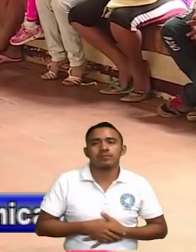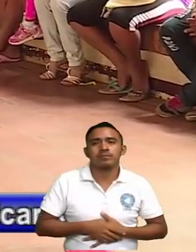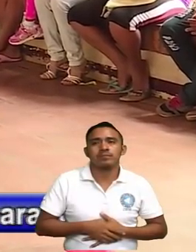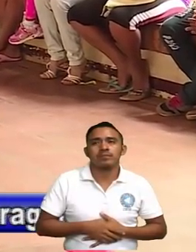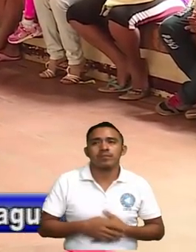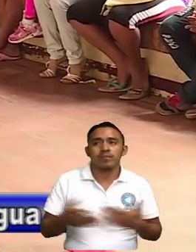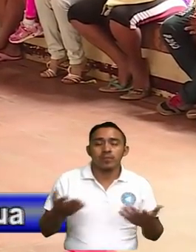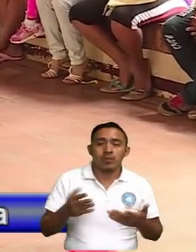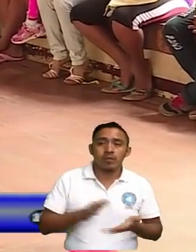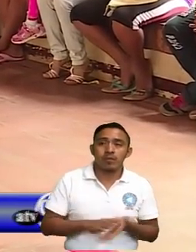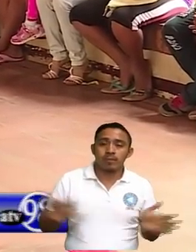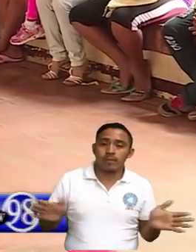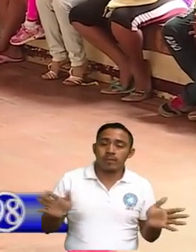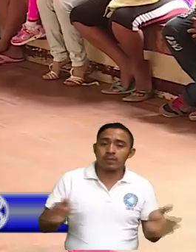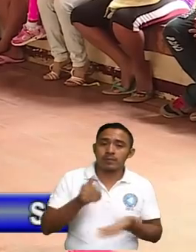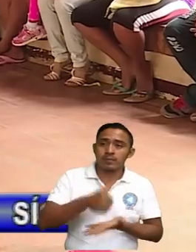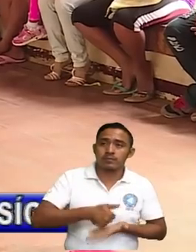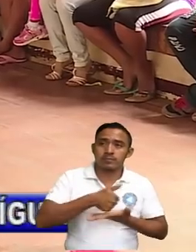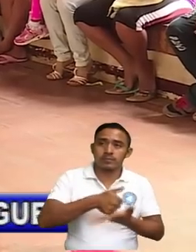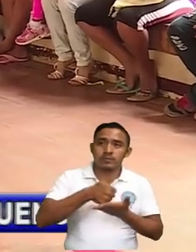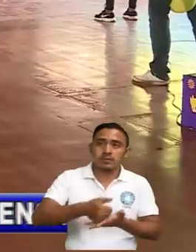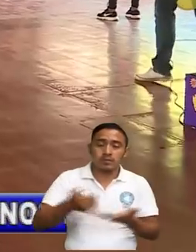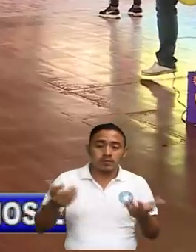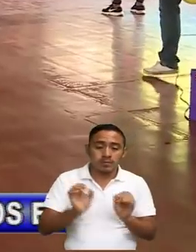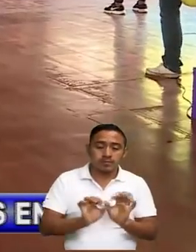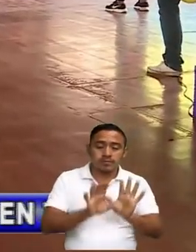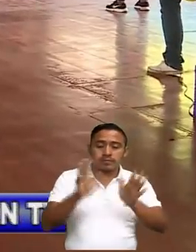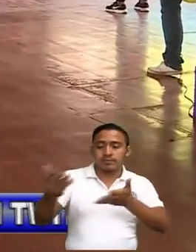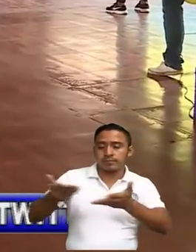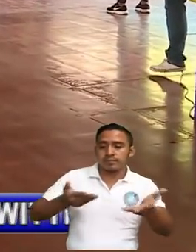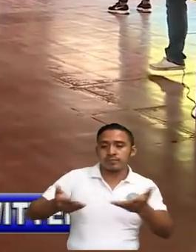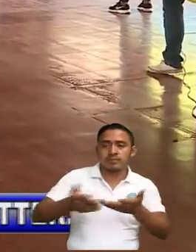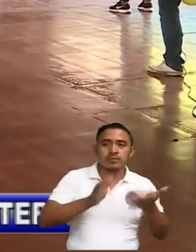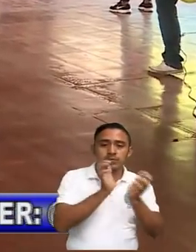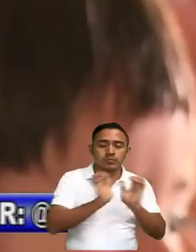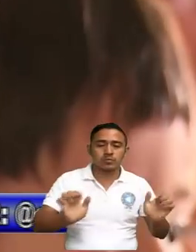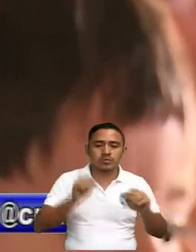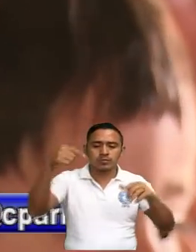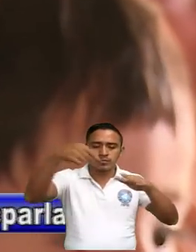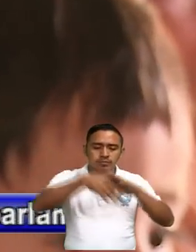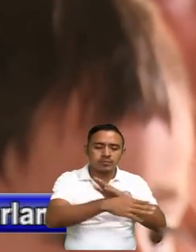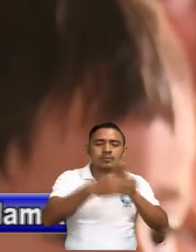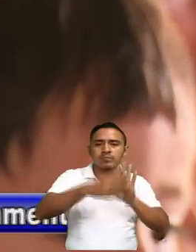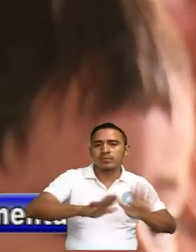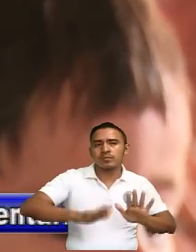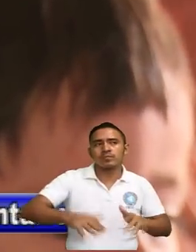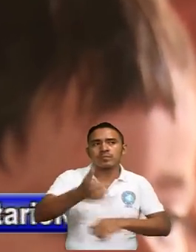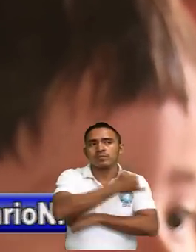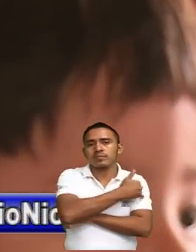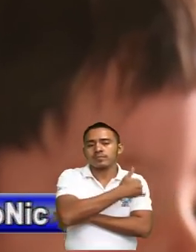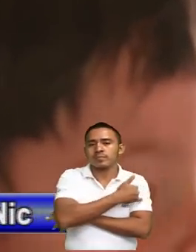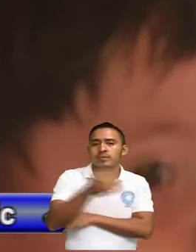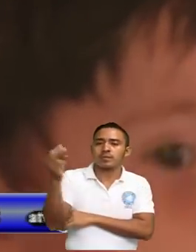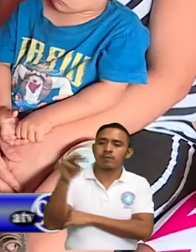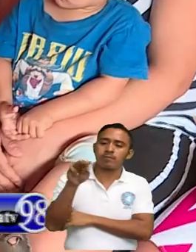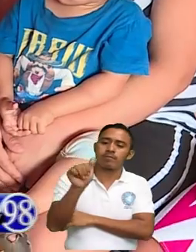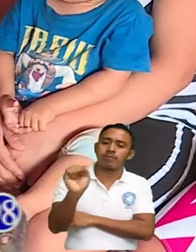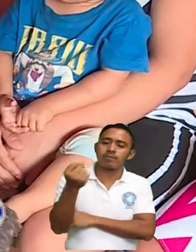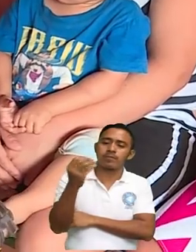La Promotoría Solidaria compartió una mañana llena de diversión con niños y niñas internados en el Hospital Manuel de Jesús Rivera La